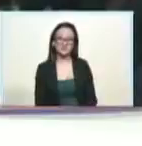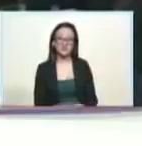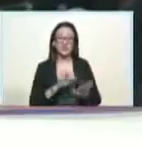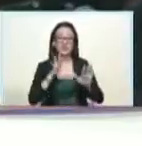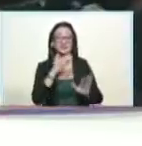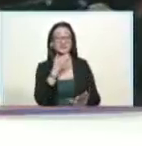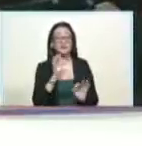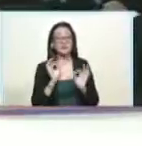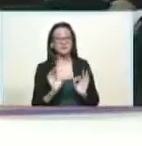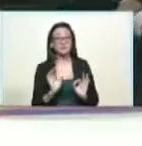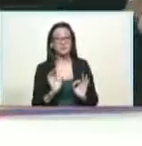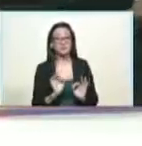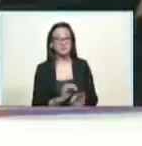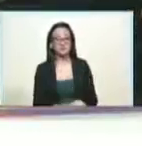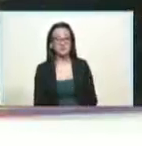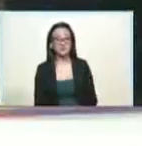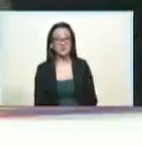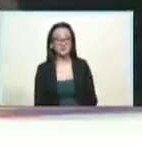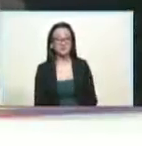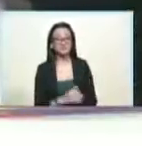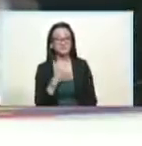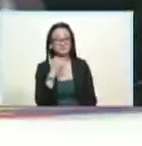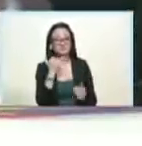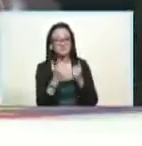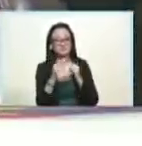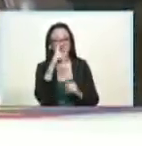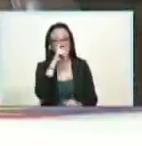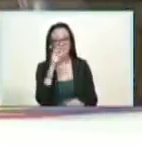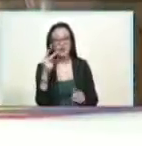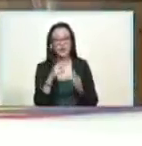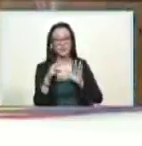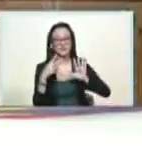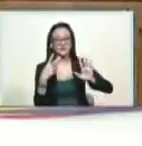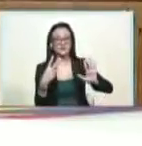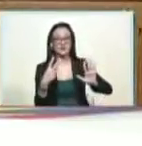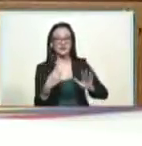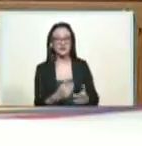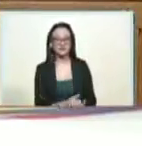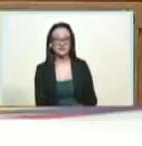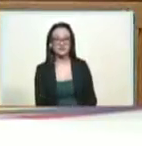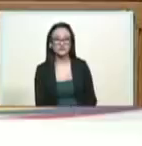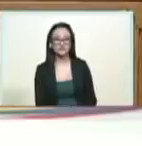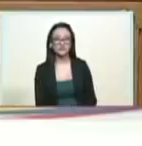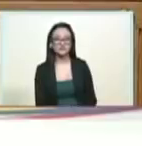10 de diciembre, fin de año, 2017.